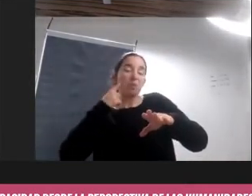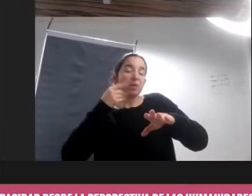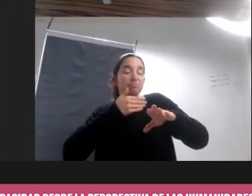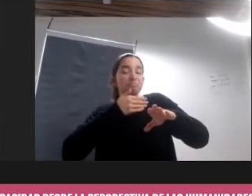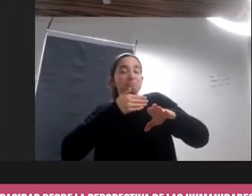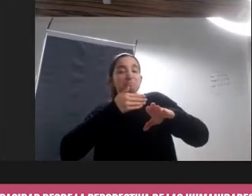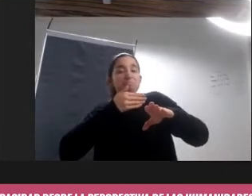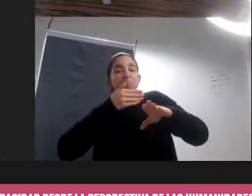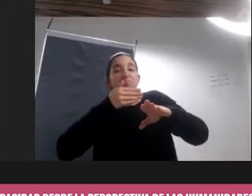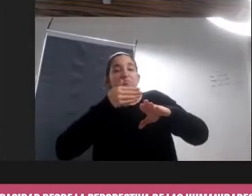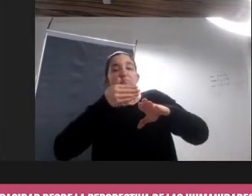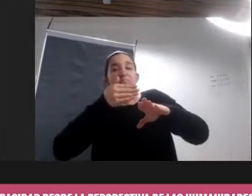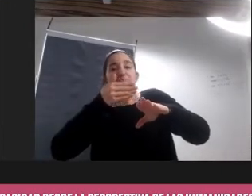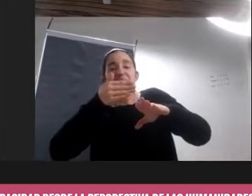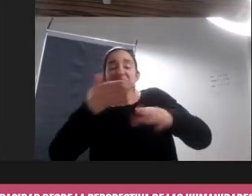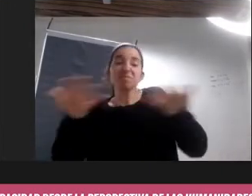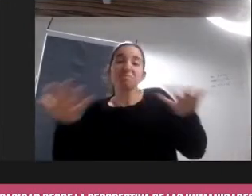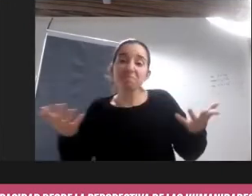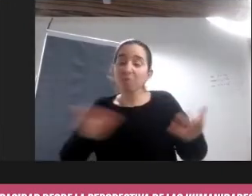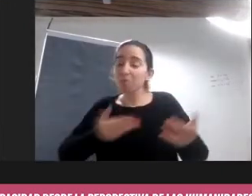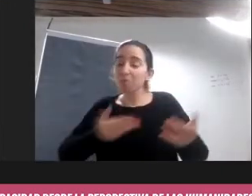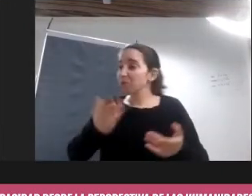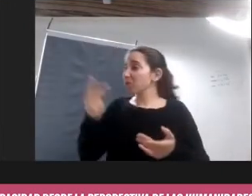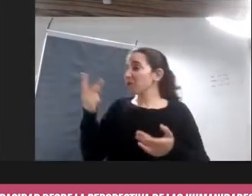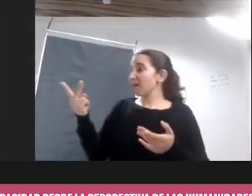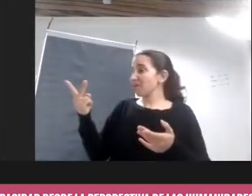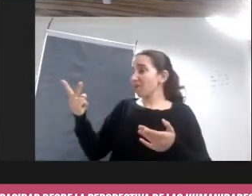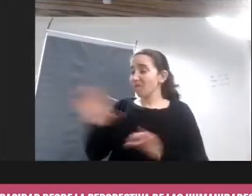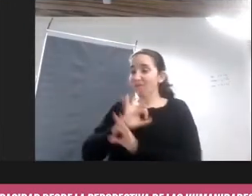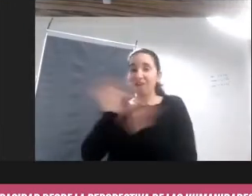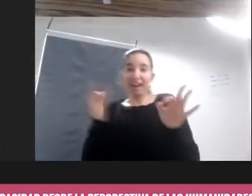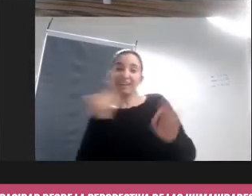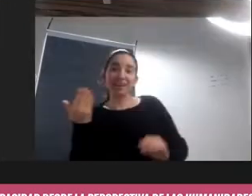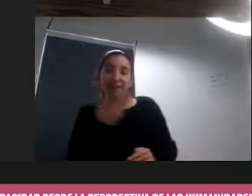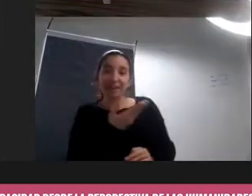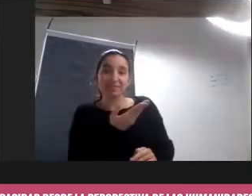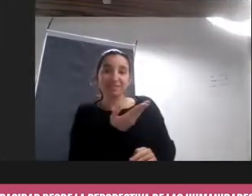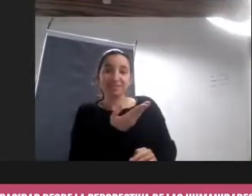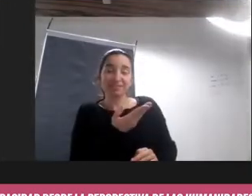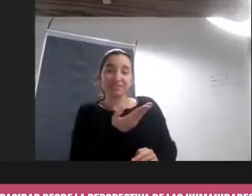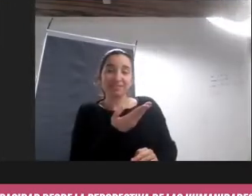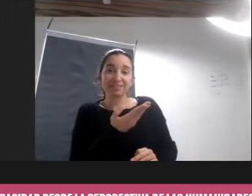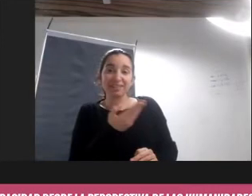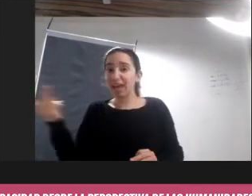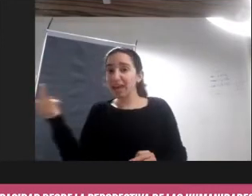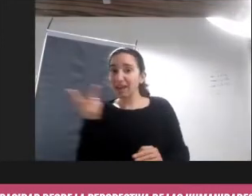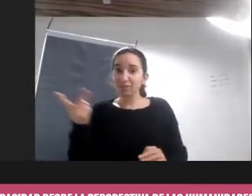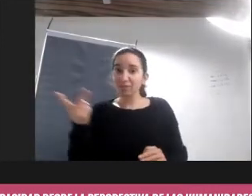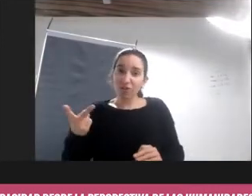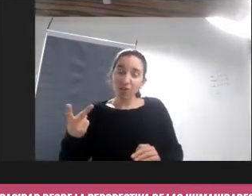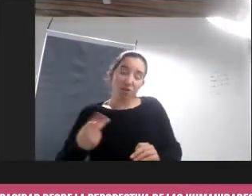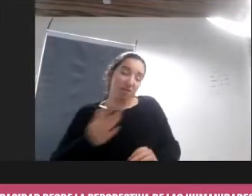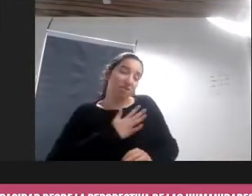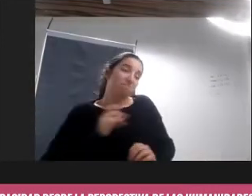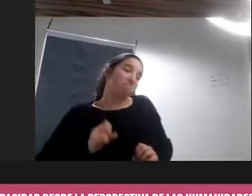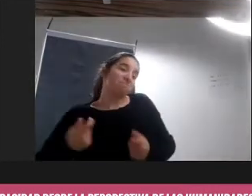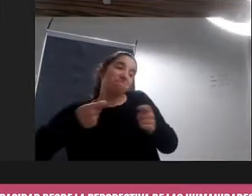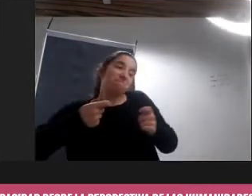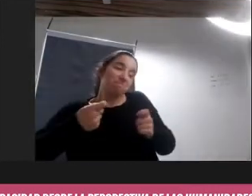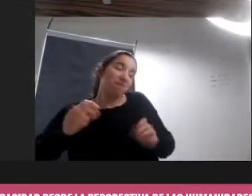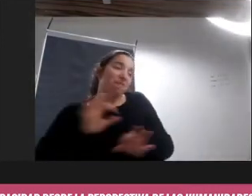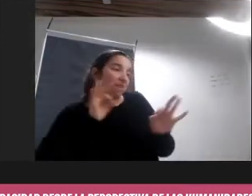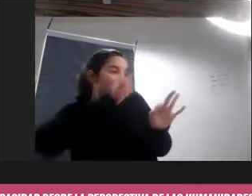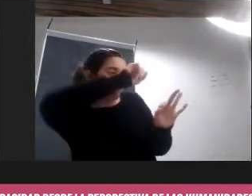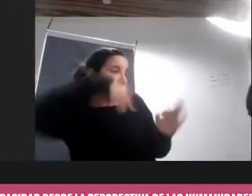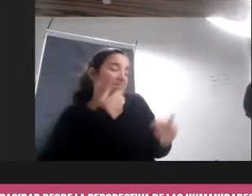vivible, porque él hizo feliz a dos seres humanos y dos seres humanos fueron felices tratando de hacerlo feliz a él. Ahora, con